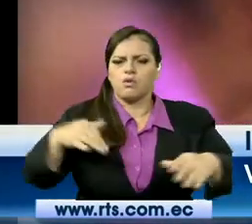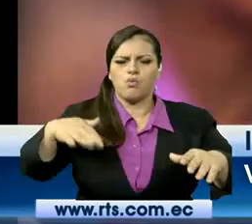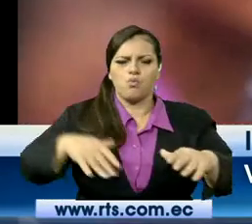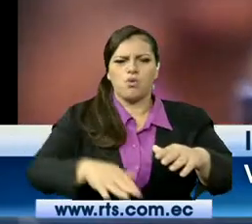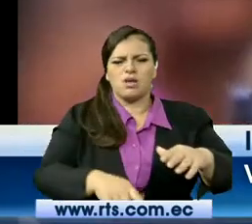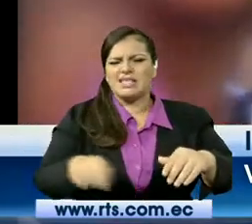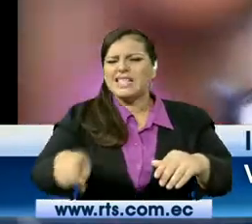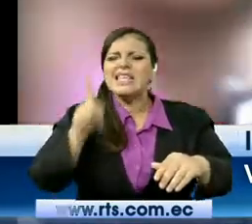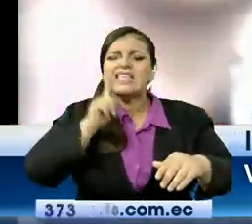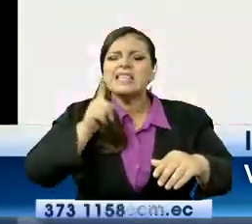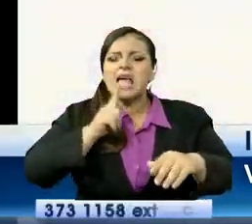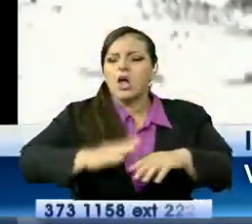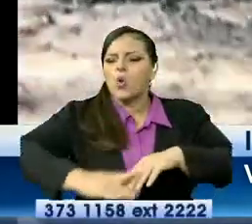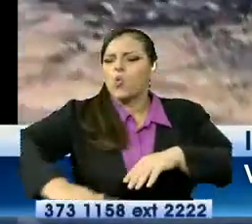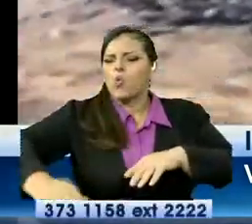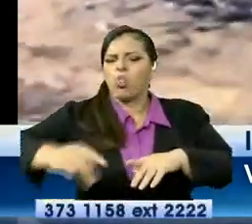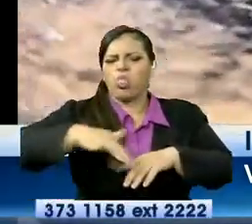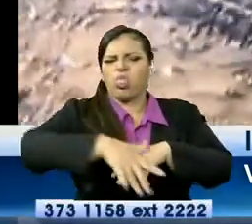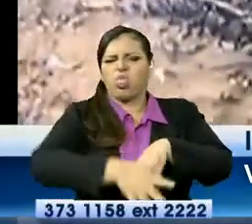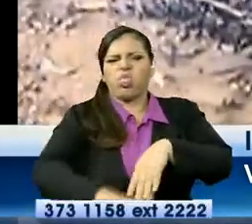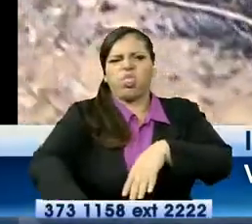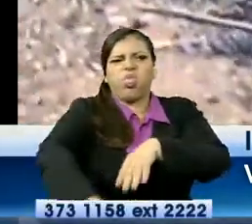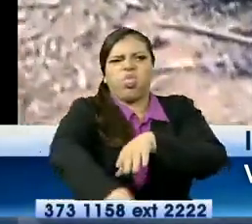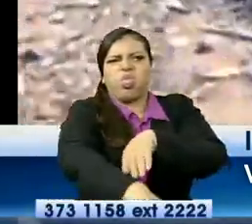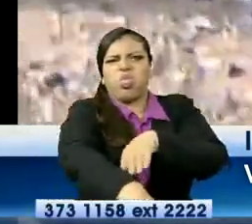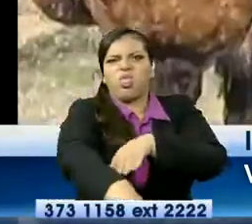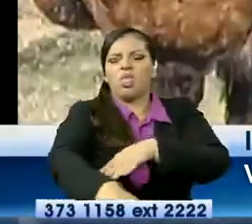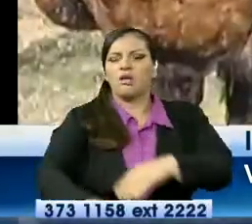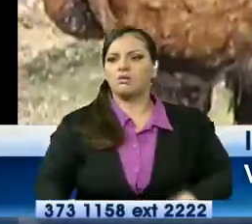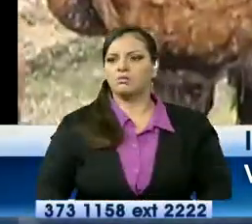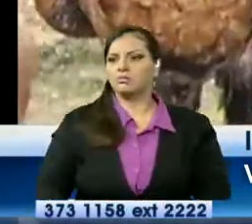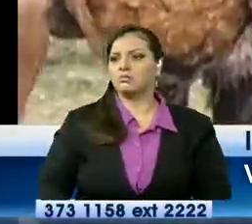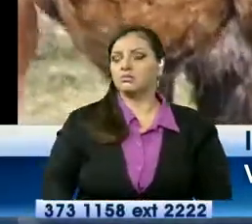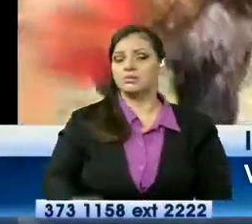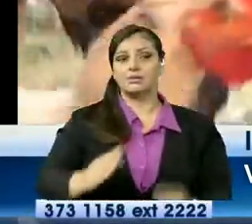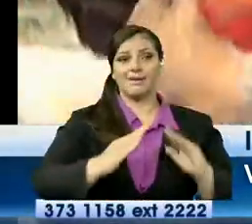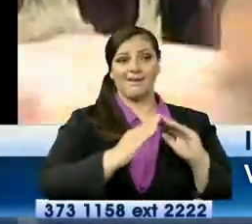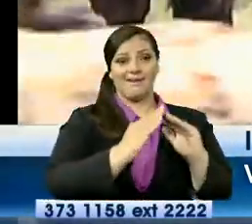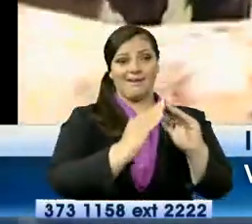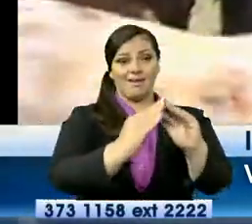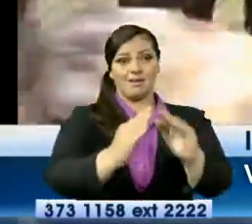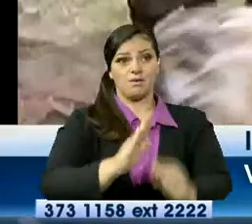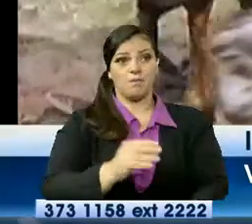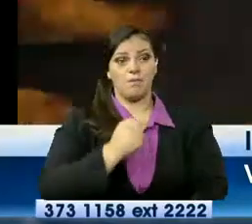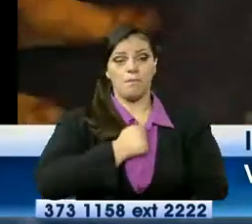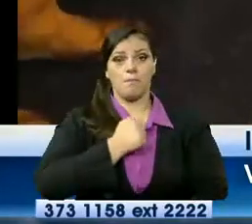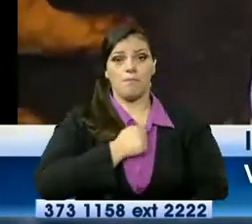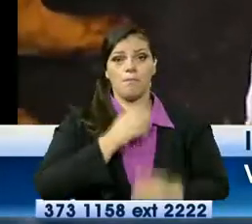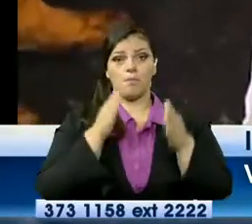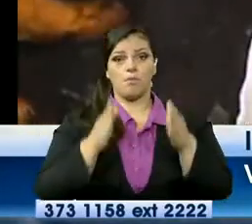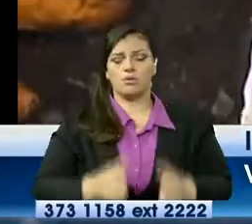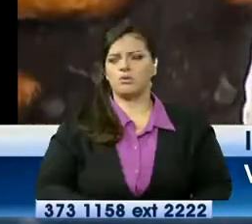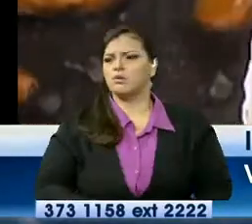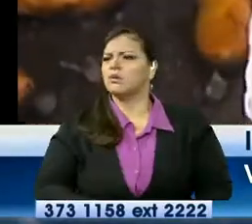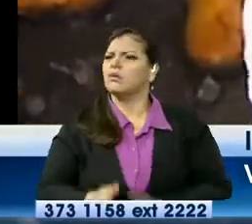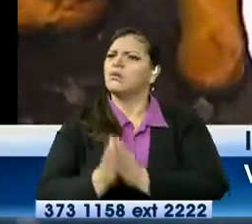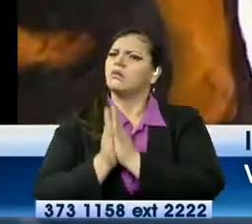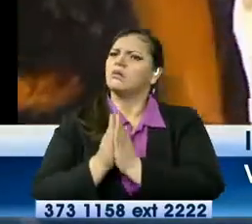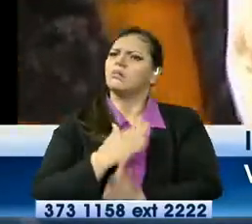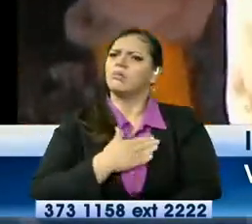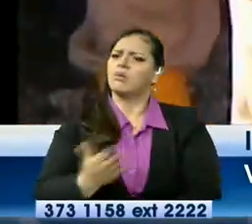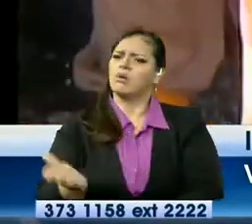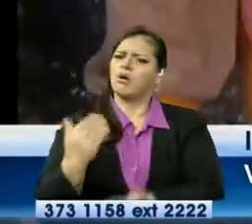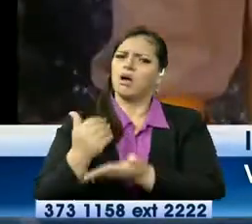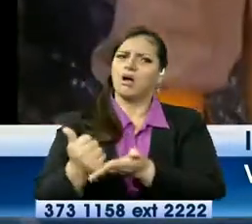brea corrió con el agua. Este hecho afectó tanto a propietarios de los inmuebles como a sus mascotas. Piden a las autoridades los ayuden.